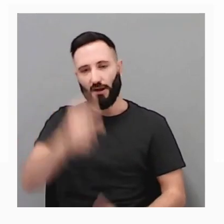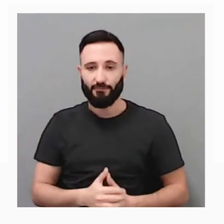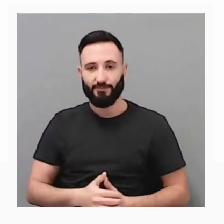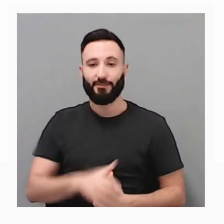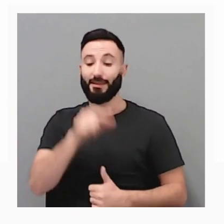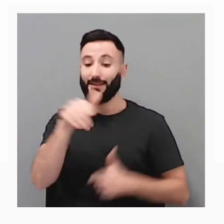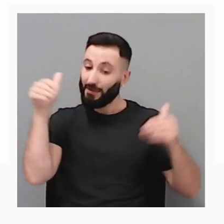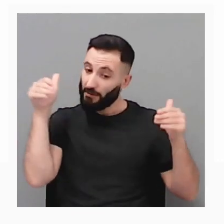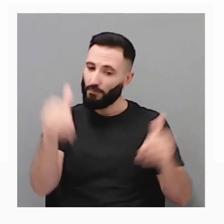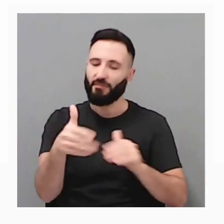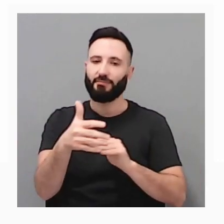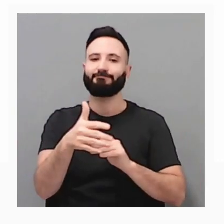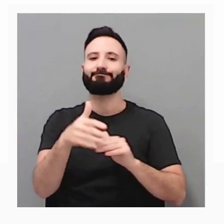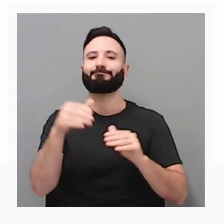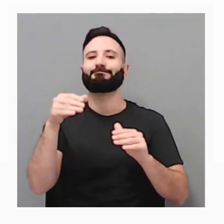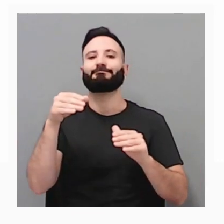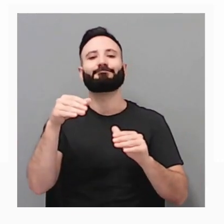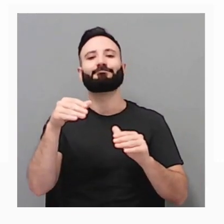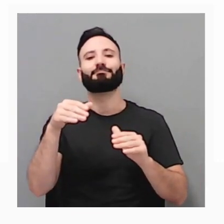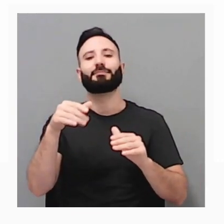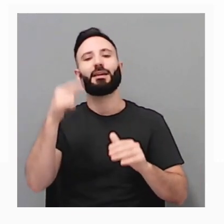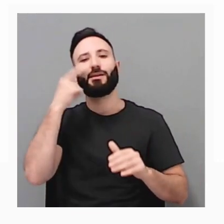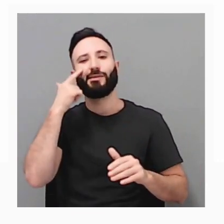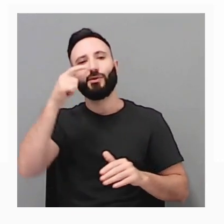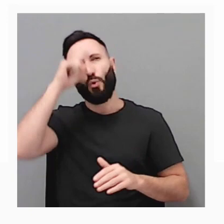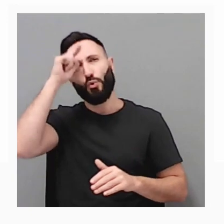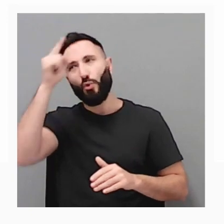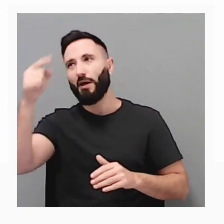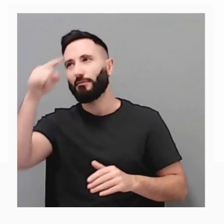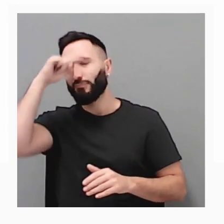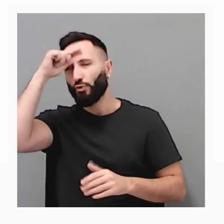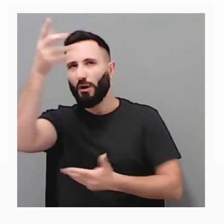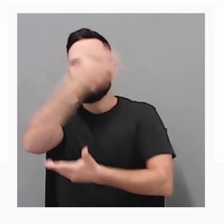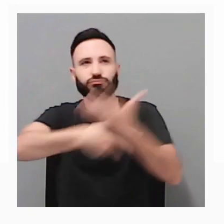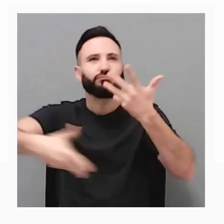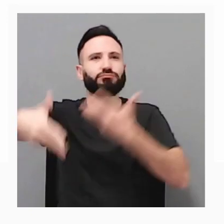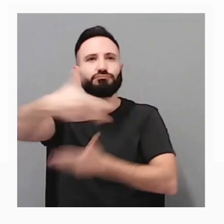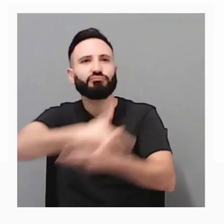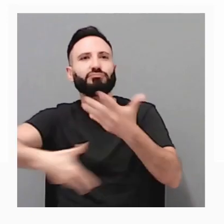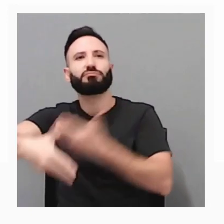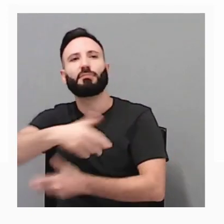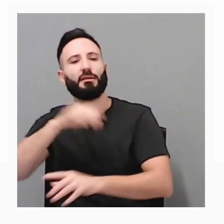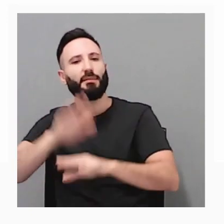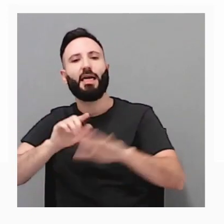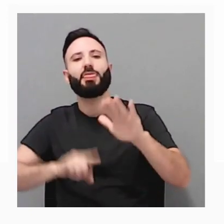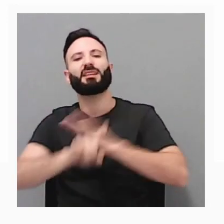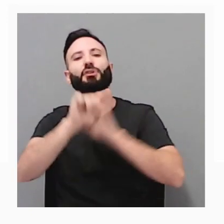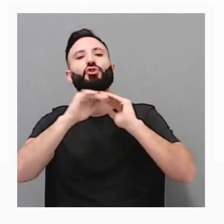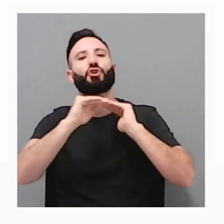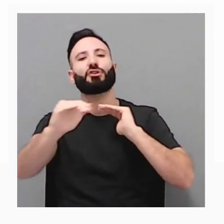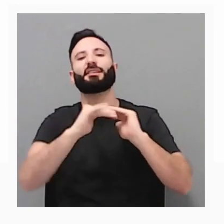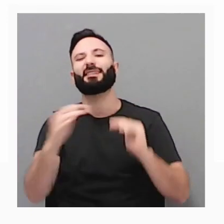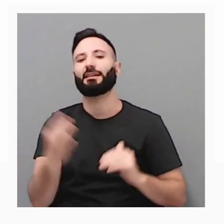más. Como la contribución de la cultura, ¿no? Lo que aporta al desarrollo sostenible. Y